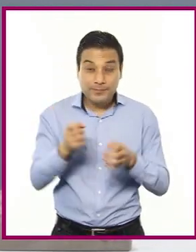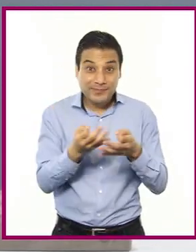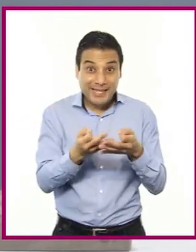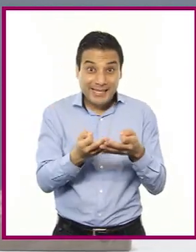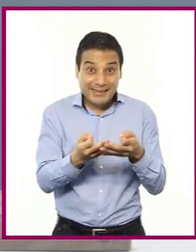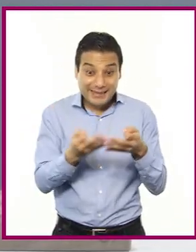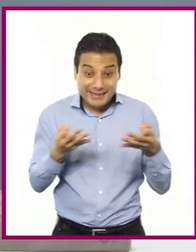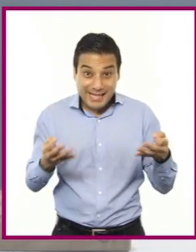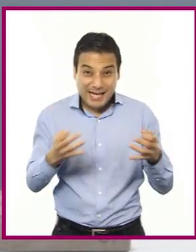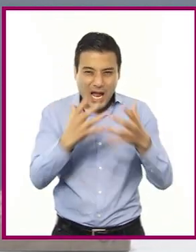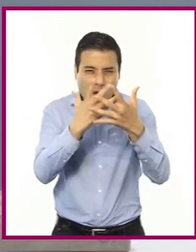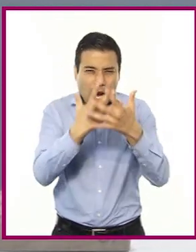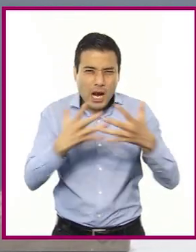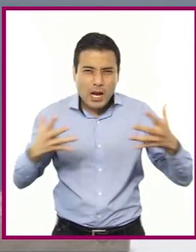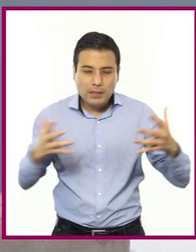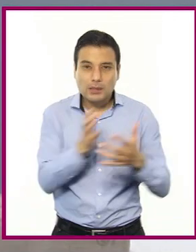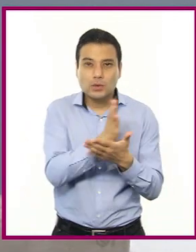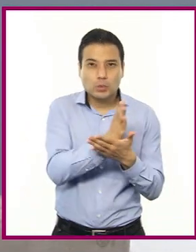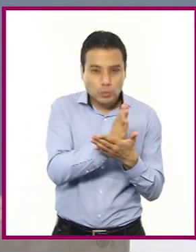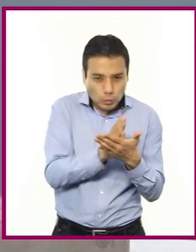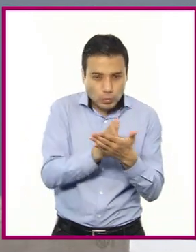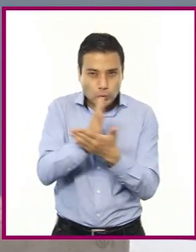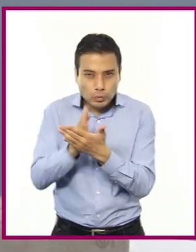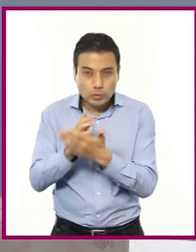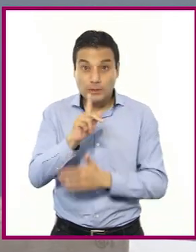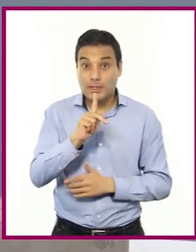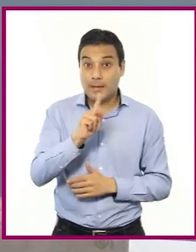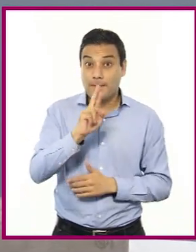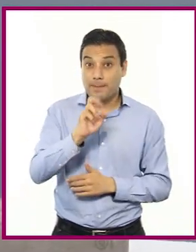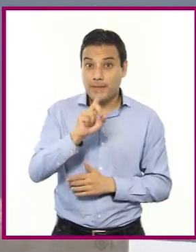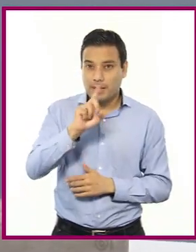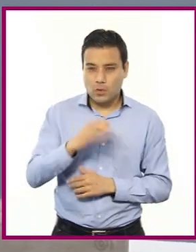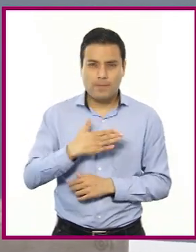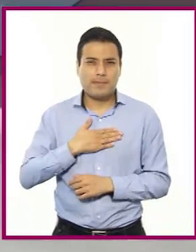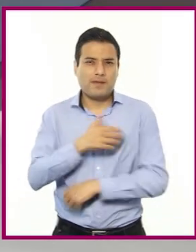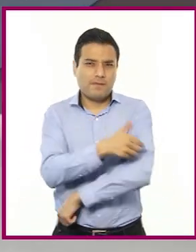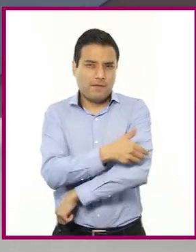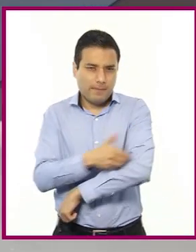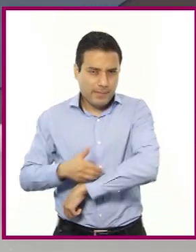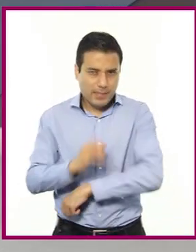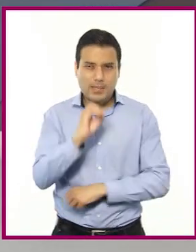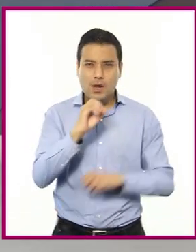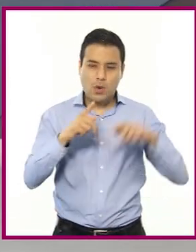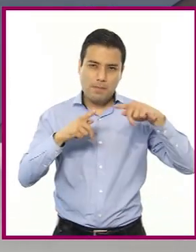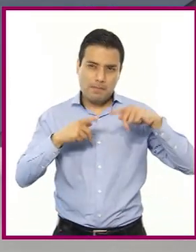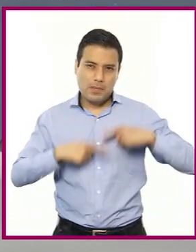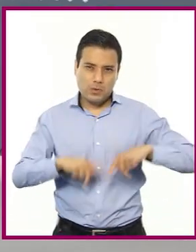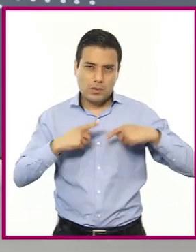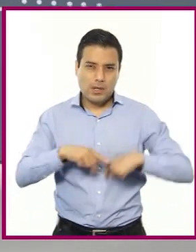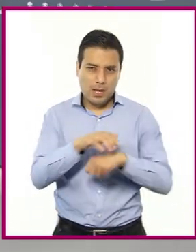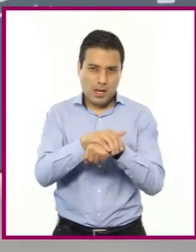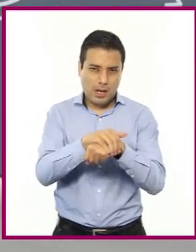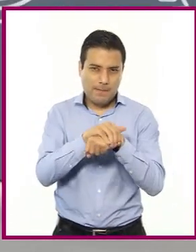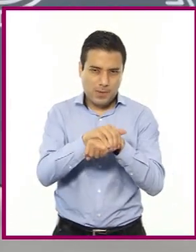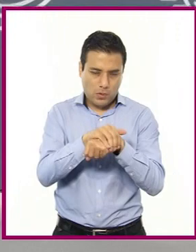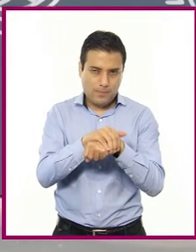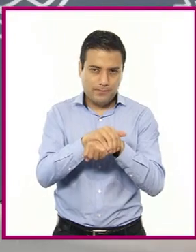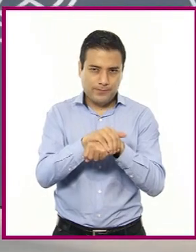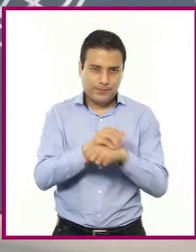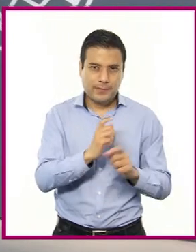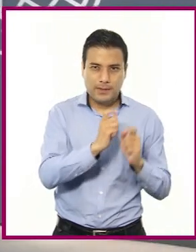pequeños predios y ponerlos a nombre de familiares o prestanombres. Por si fuera poco,